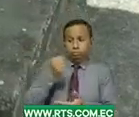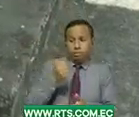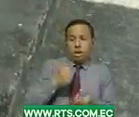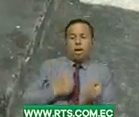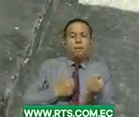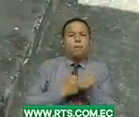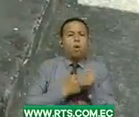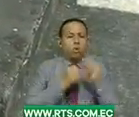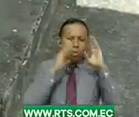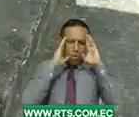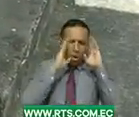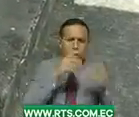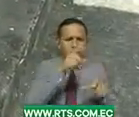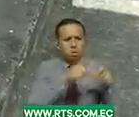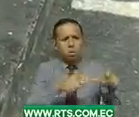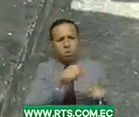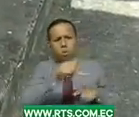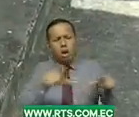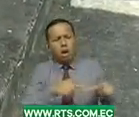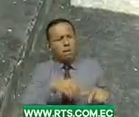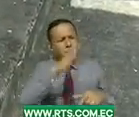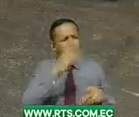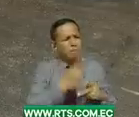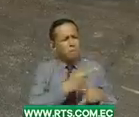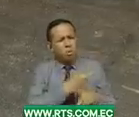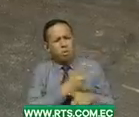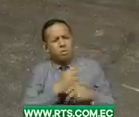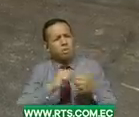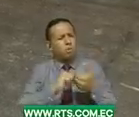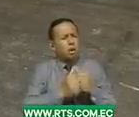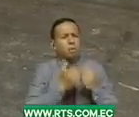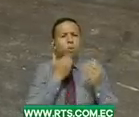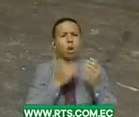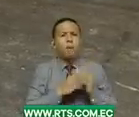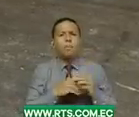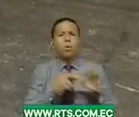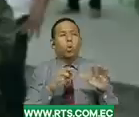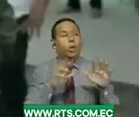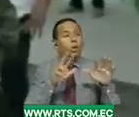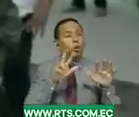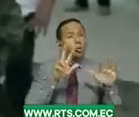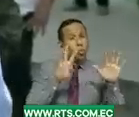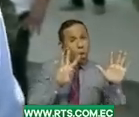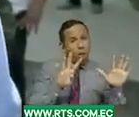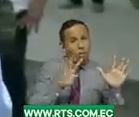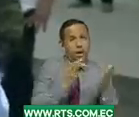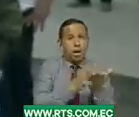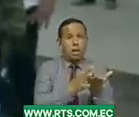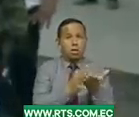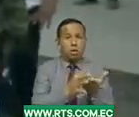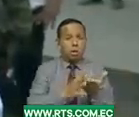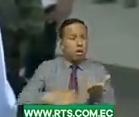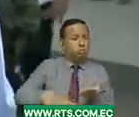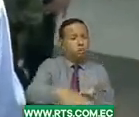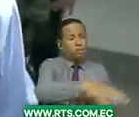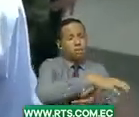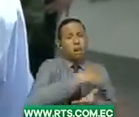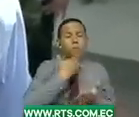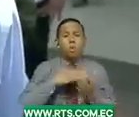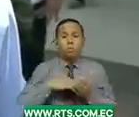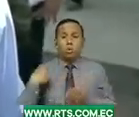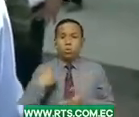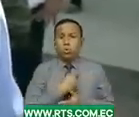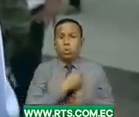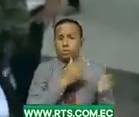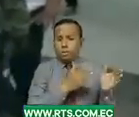más afectados por el invierno, ubicados en 9 de los 13 cantones. Esas cosas que estamos planificando son cosas